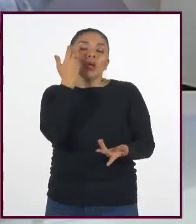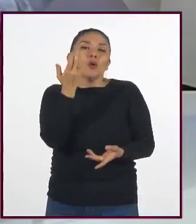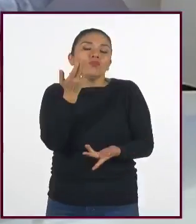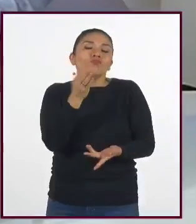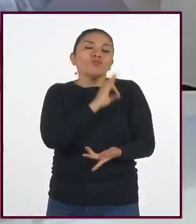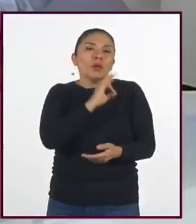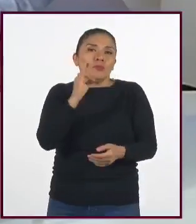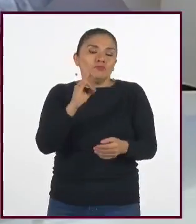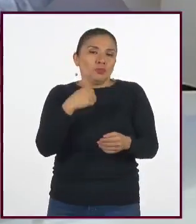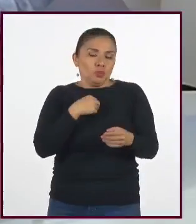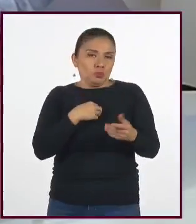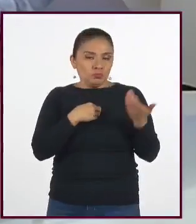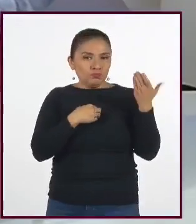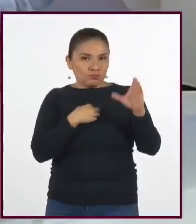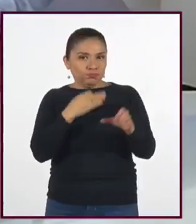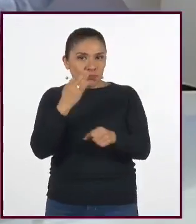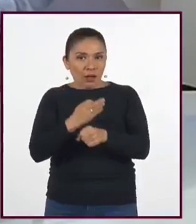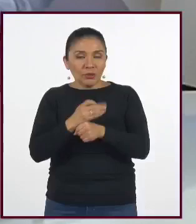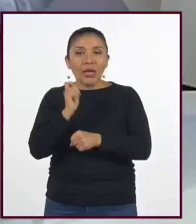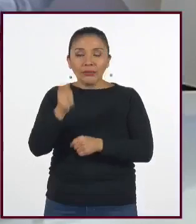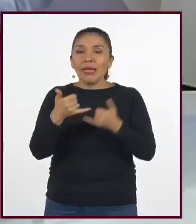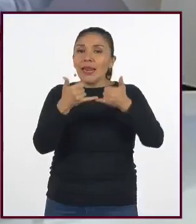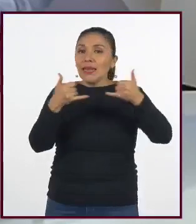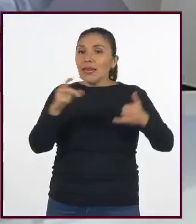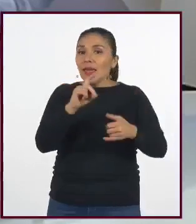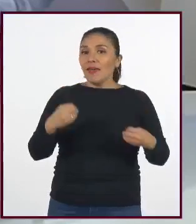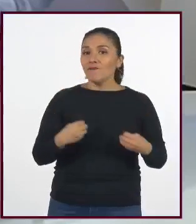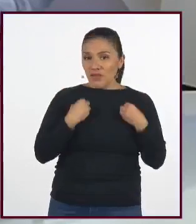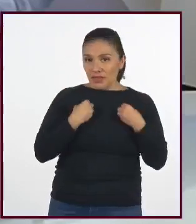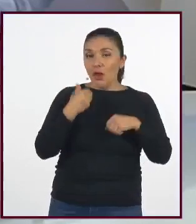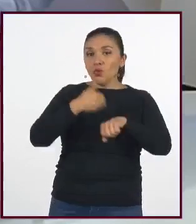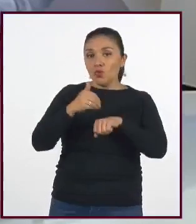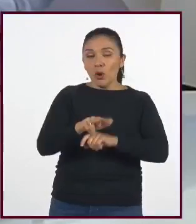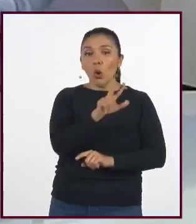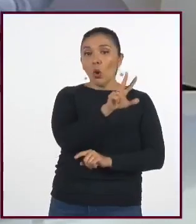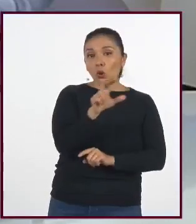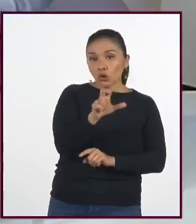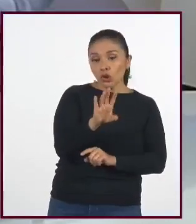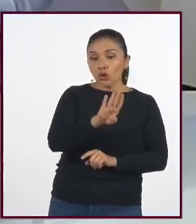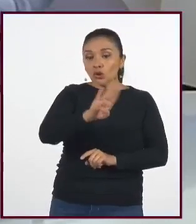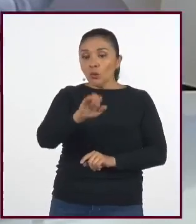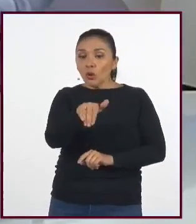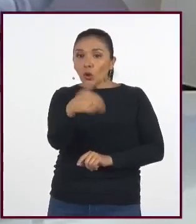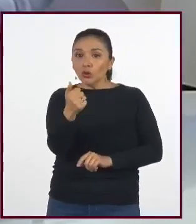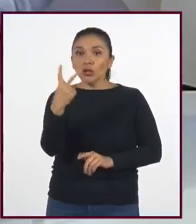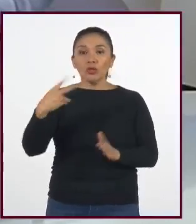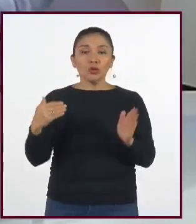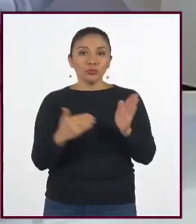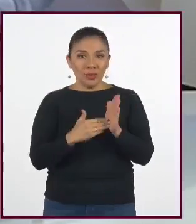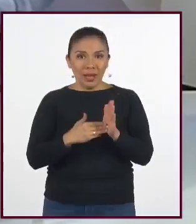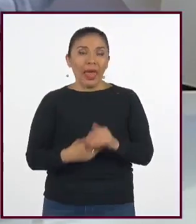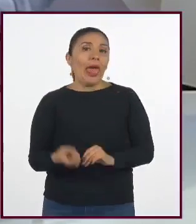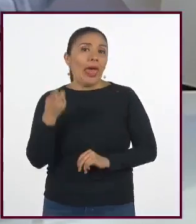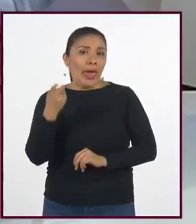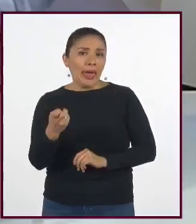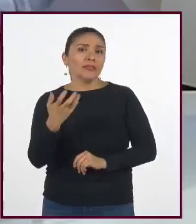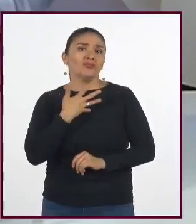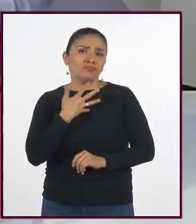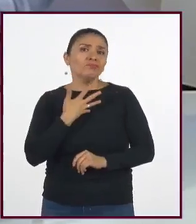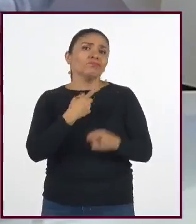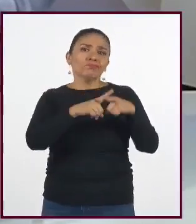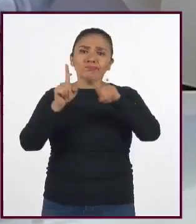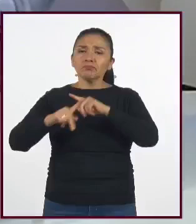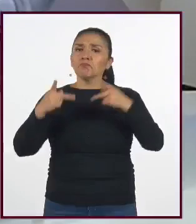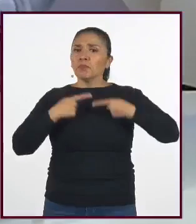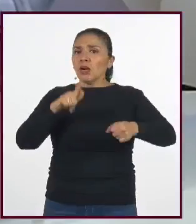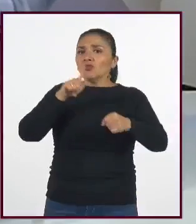su disposición precisamente la línea de la vida. Se los repetimos, 800-911-2000. Aquí, bueno, encontrarán atención